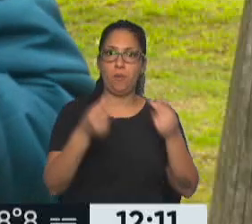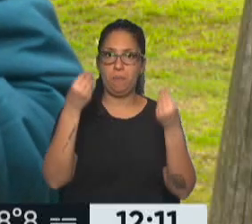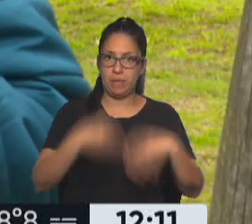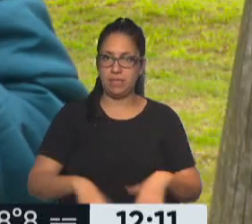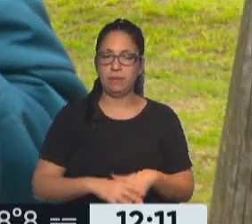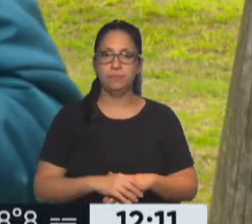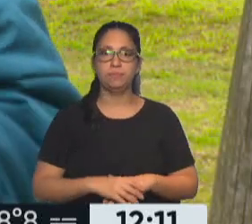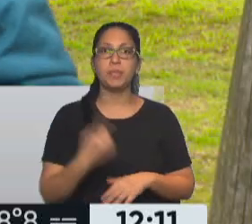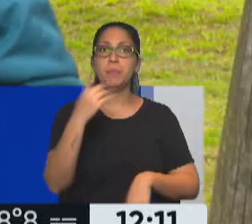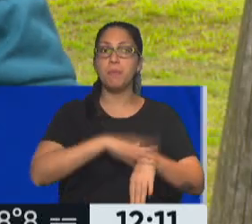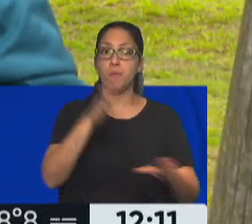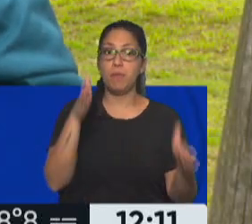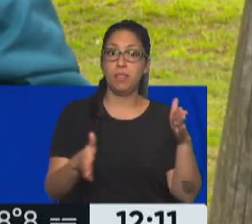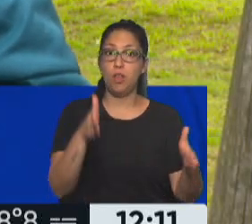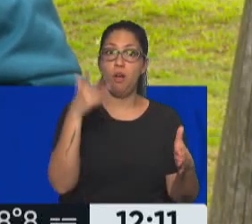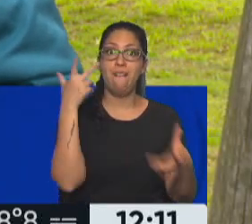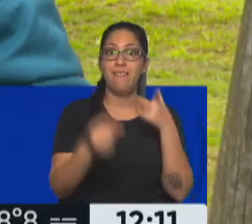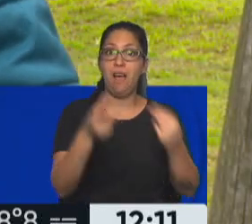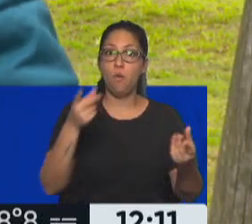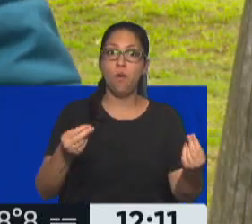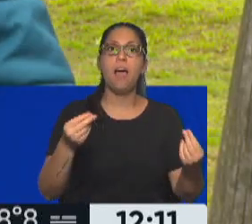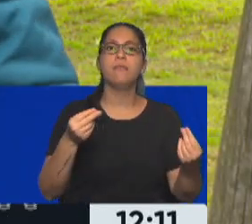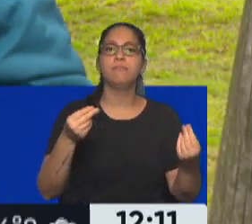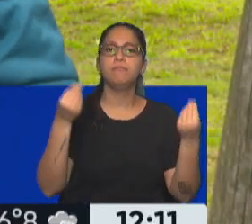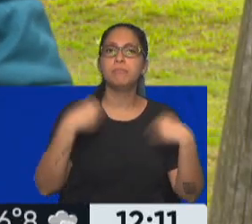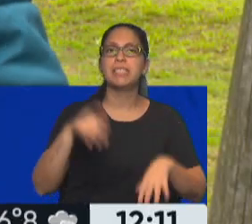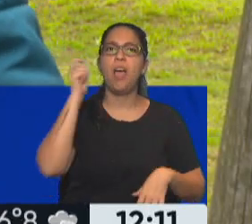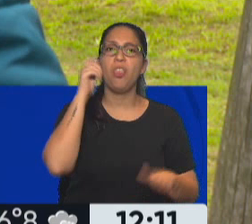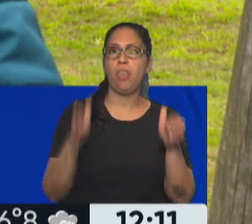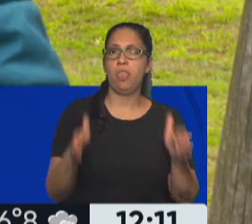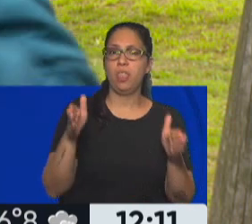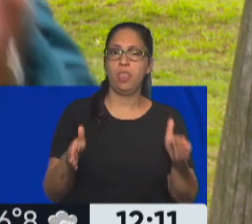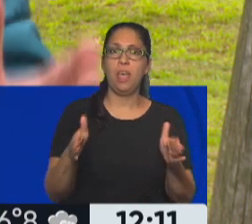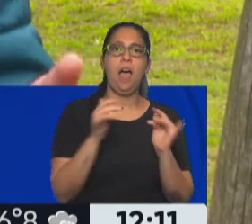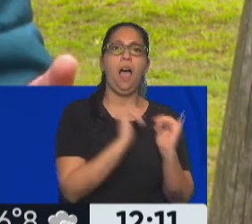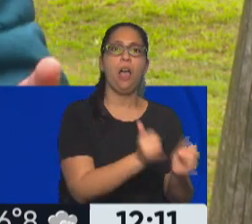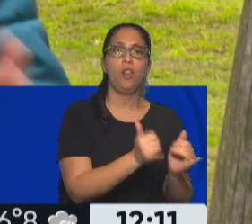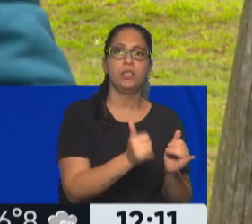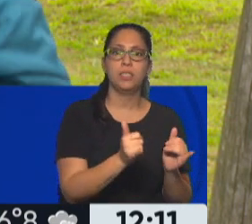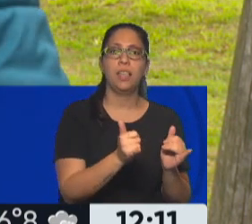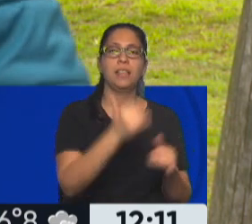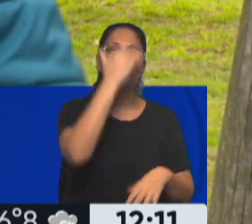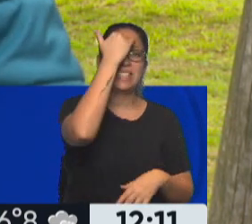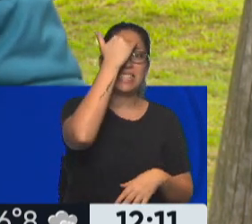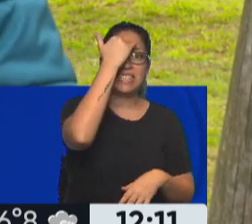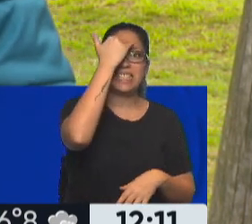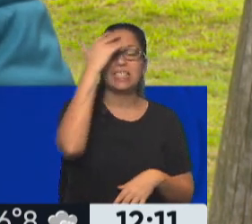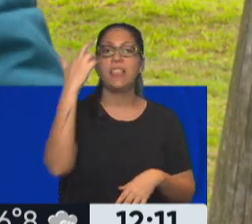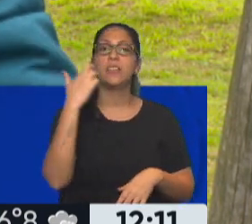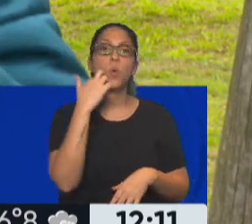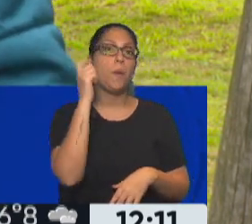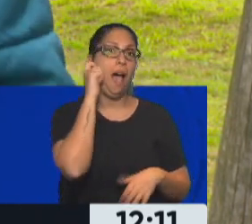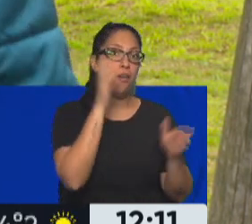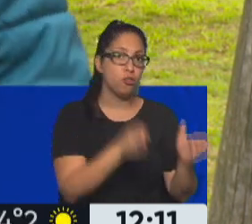En una primera etapa, la vacunación abarcará una franja etaria de adolescentes entre 15 y 19